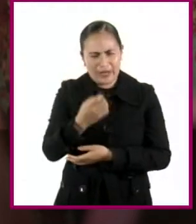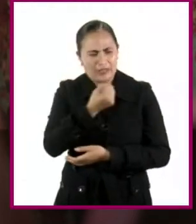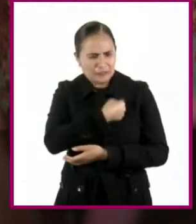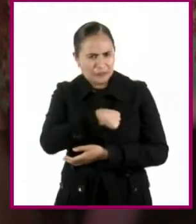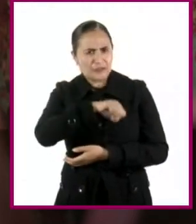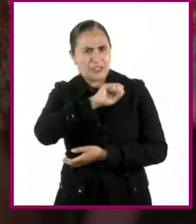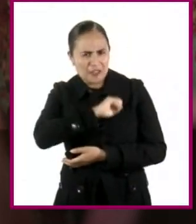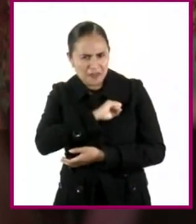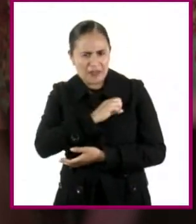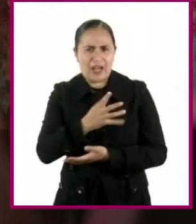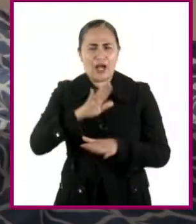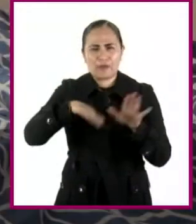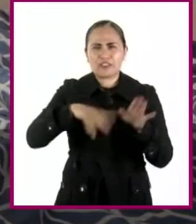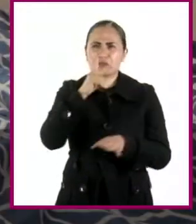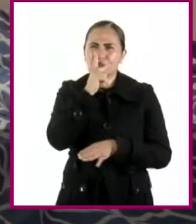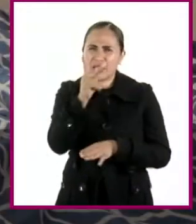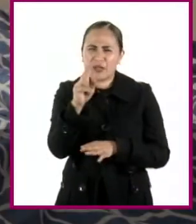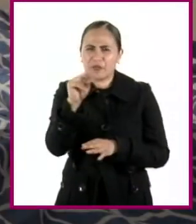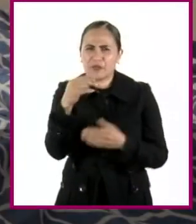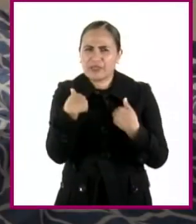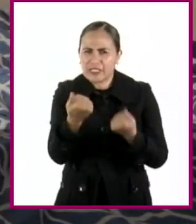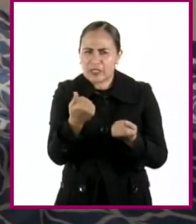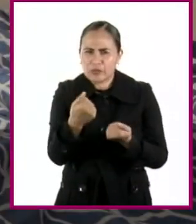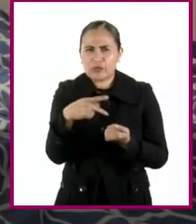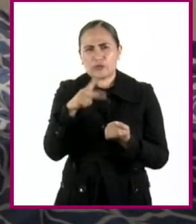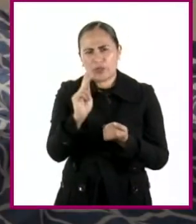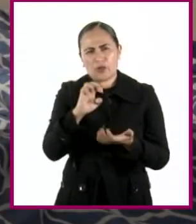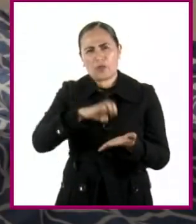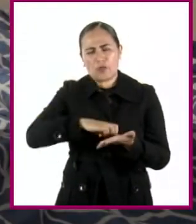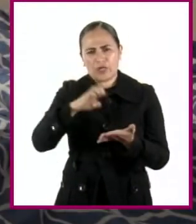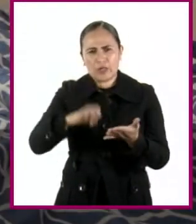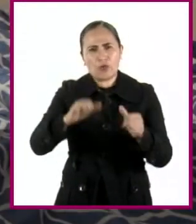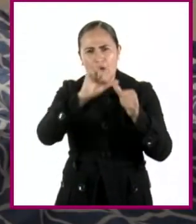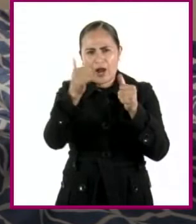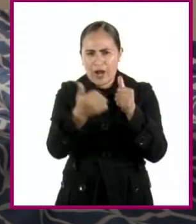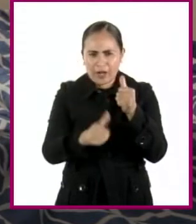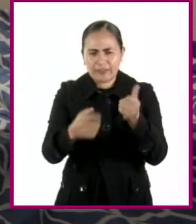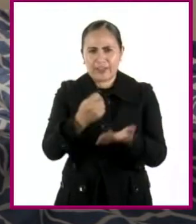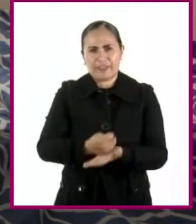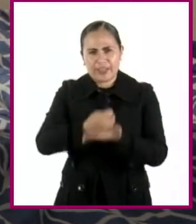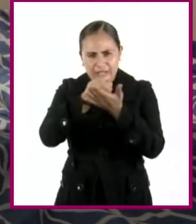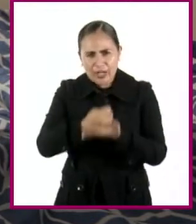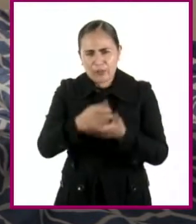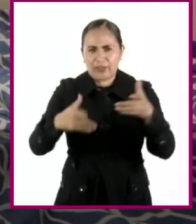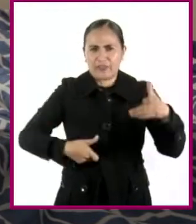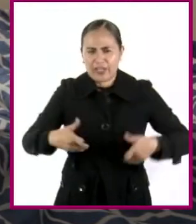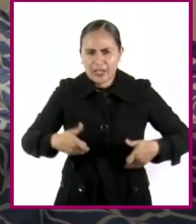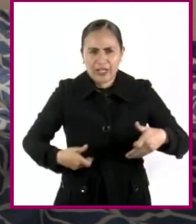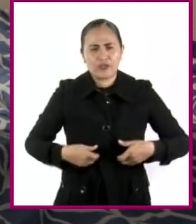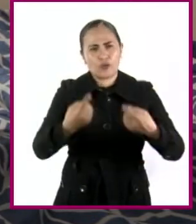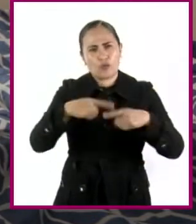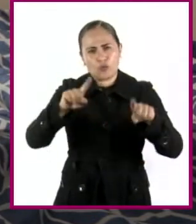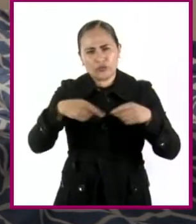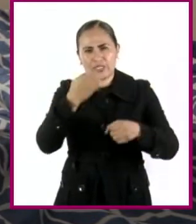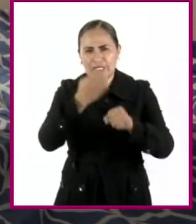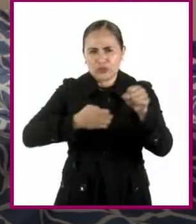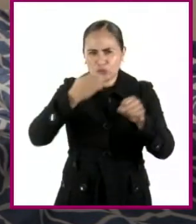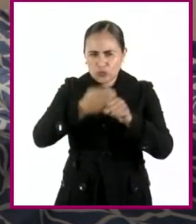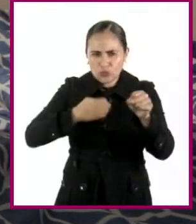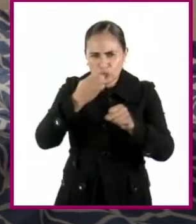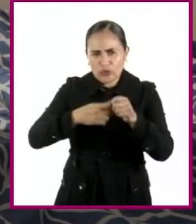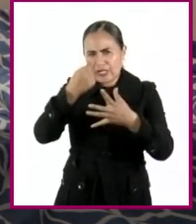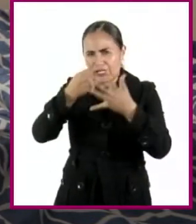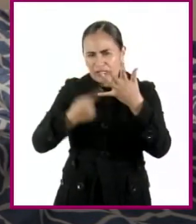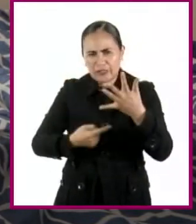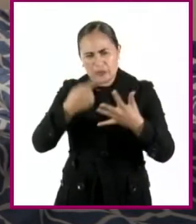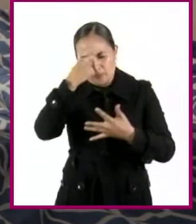complejo de pronunciar con palabras. Hemos hablado de cómo sanar con arteterapia. Teatro, música, escultura, pintura y performance increíbles para